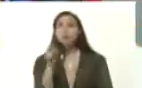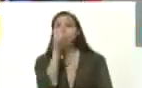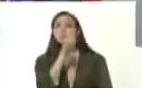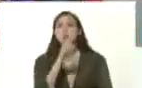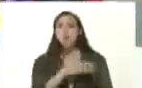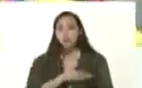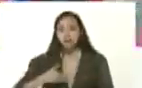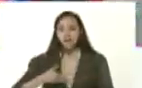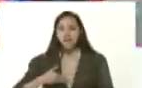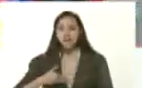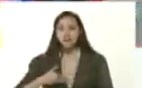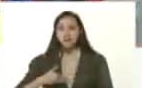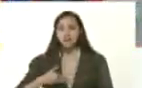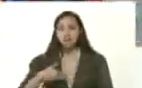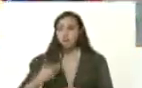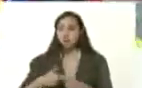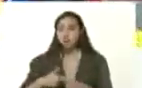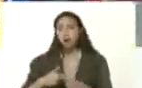van a tener que pagarlo.